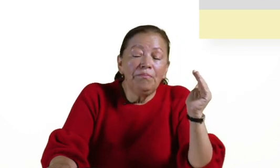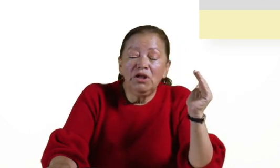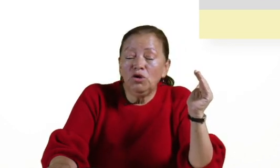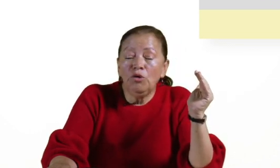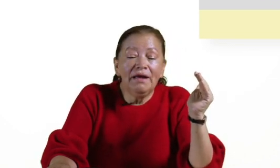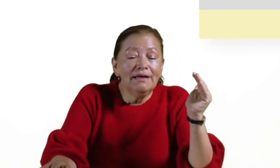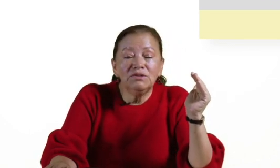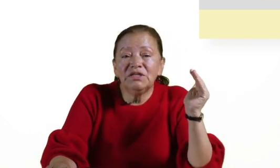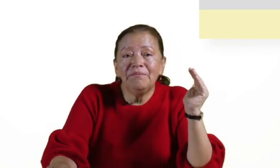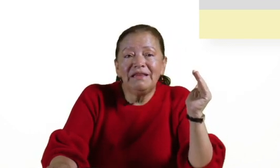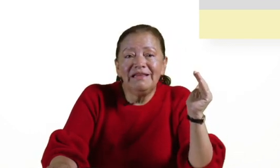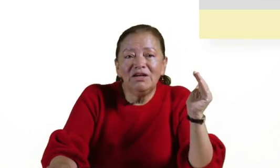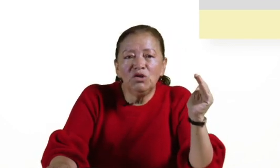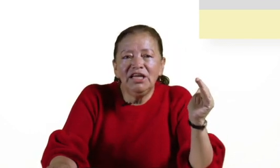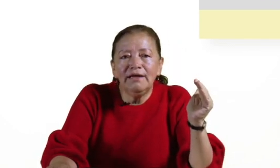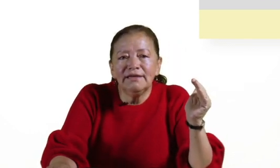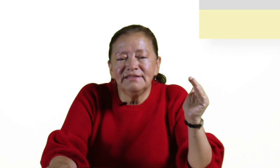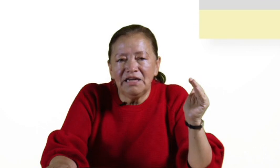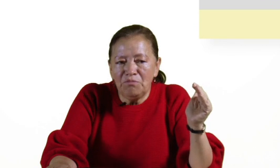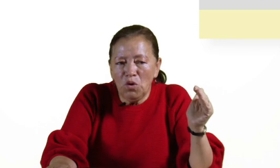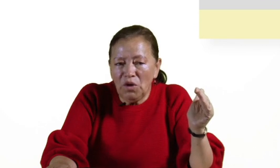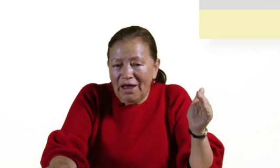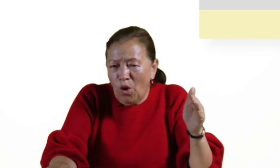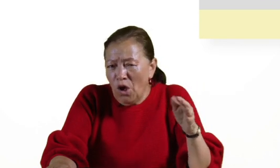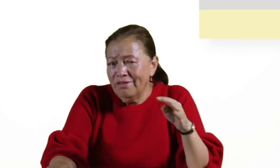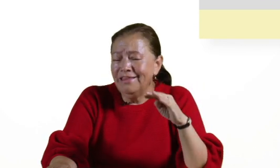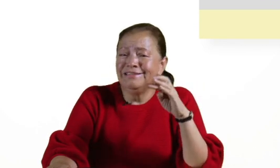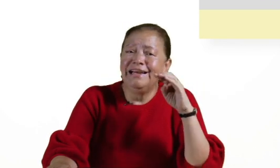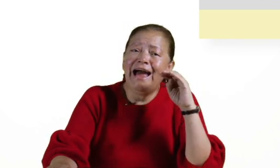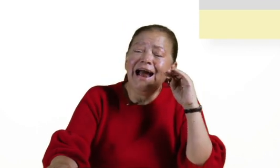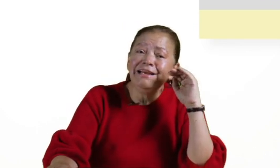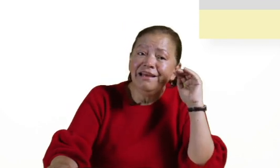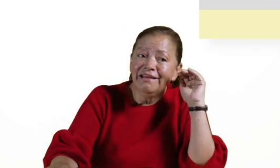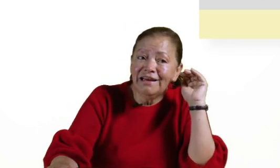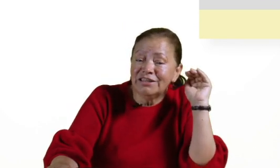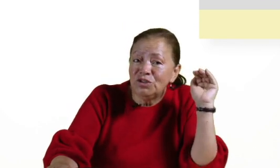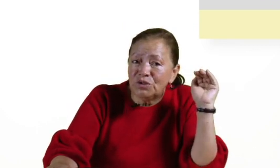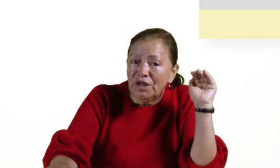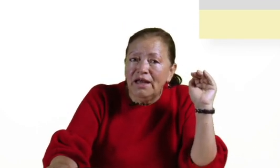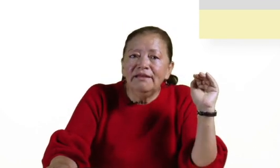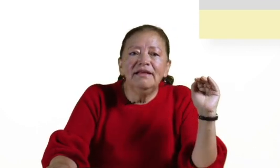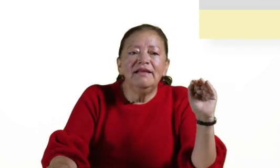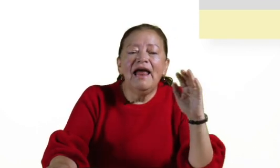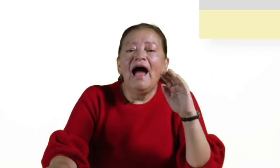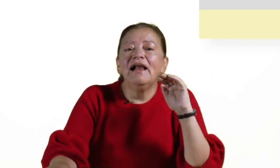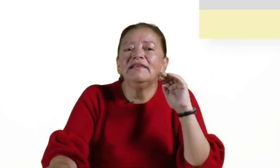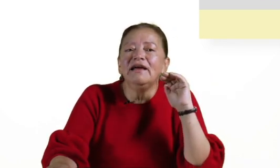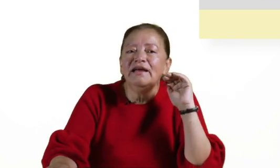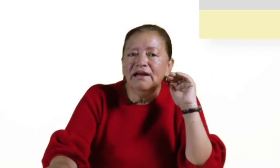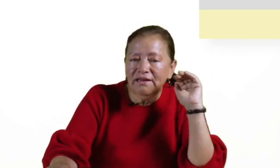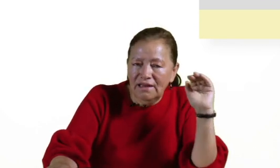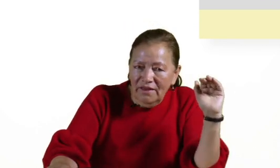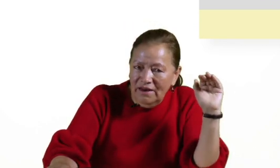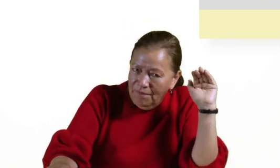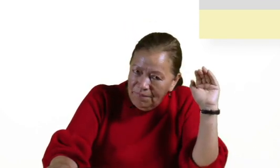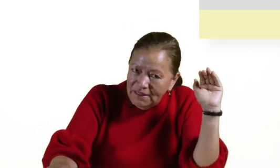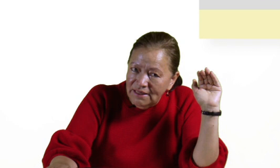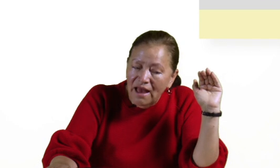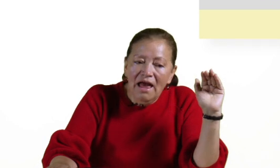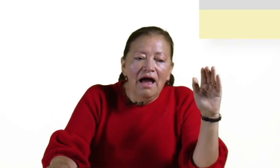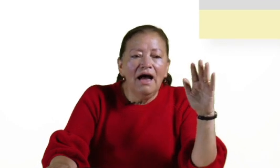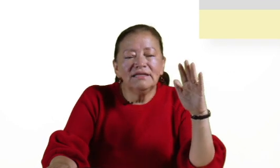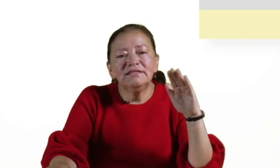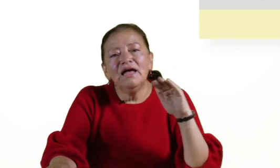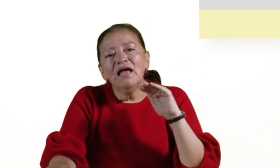y lo repito y no me canso de repetirlo, tiene que estar involucrado desde la alta dirección, desde la alta jerarquía de la